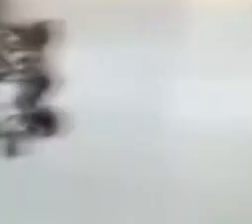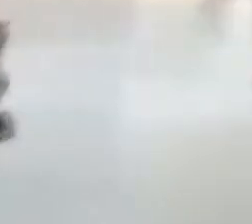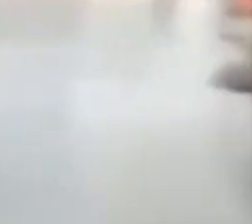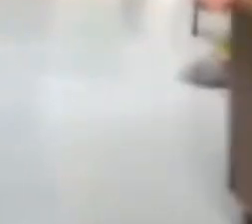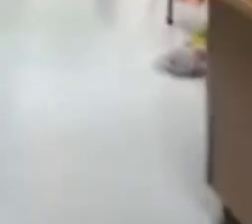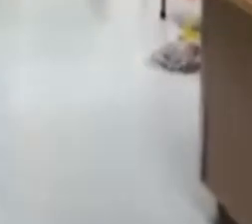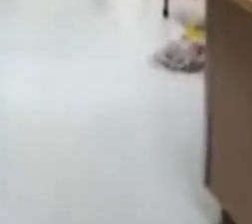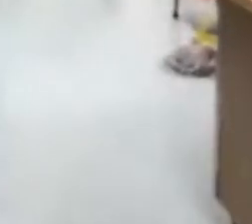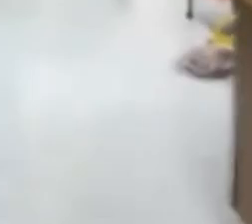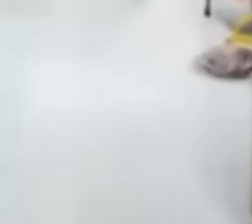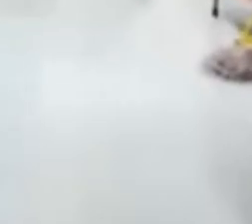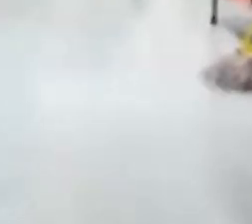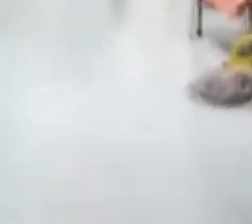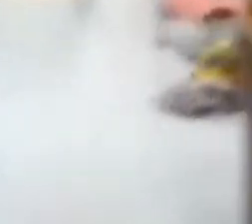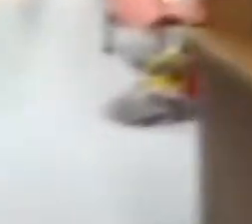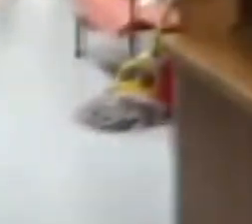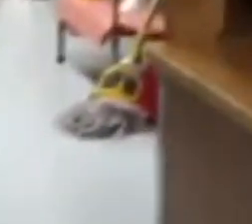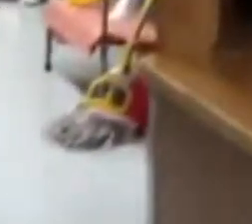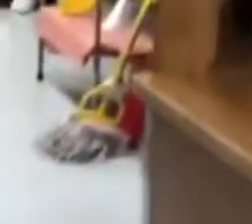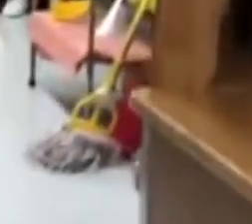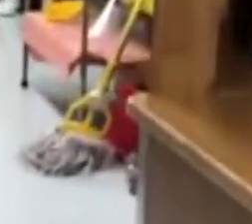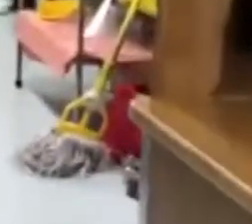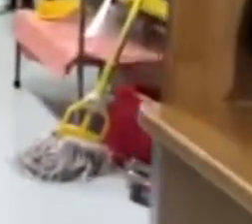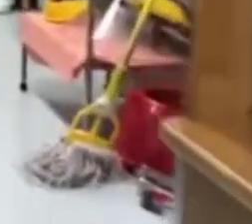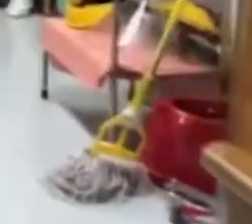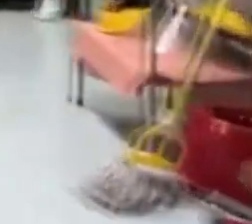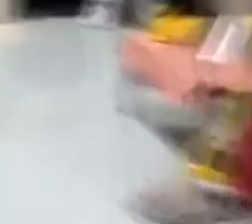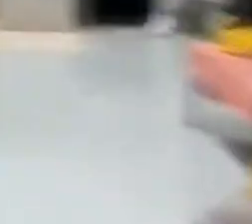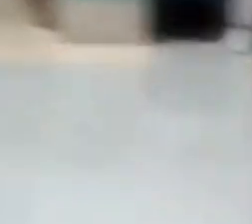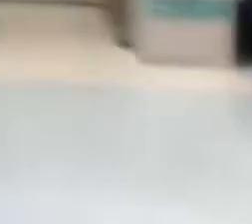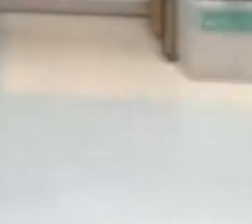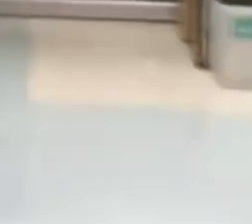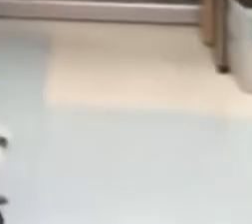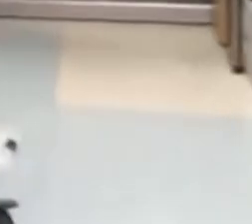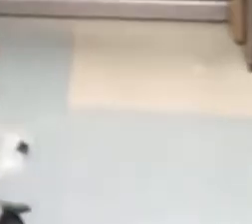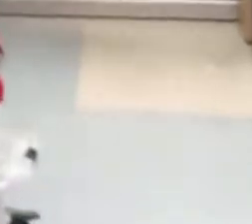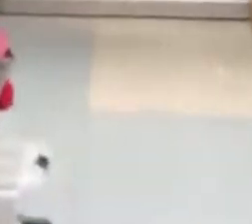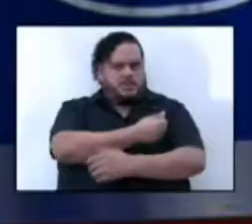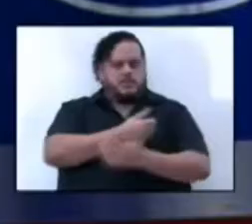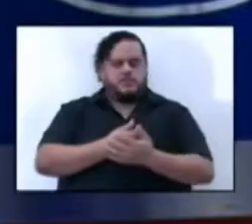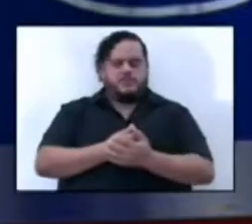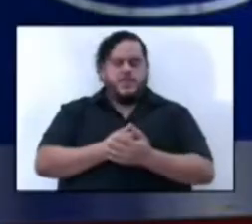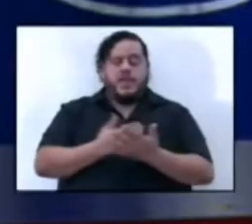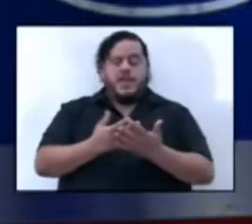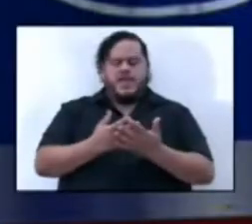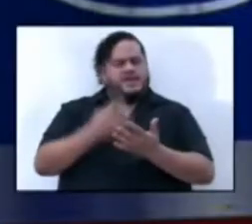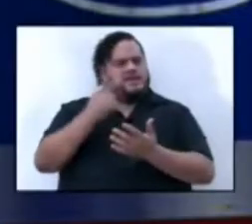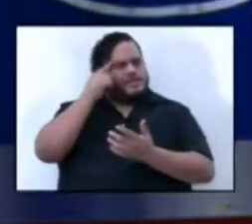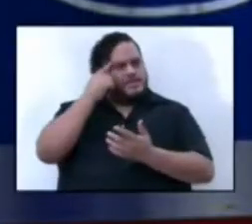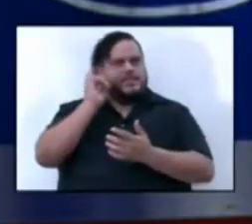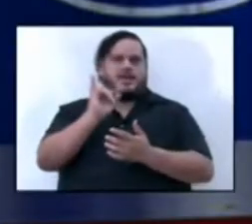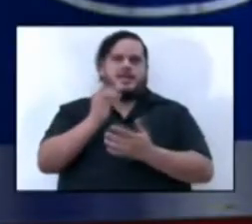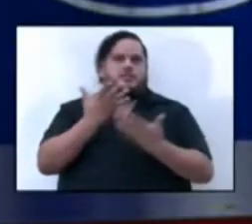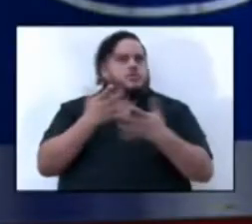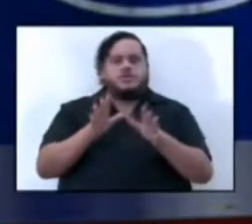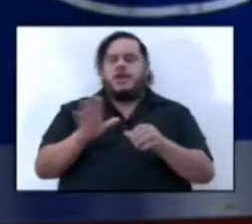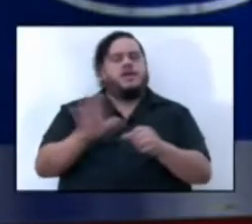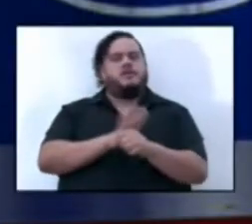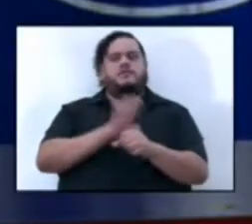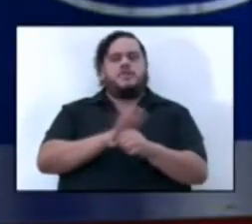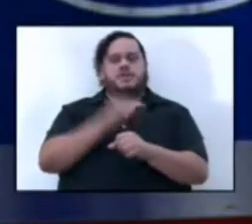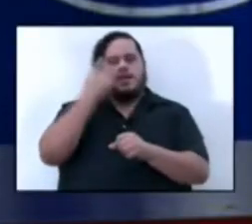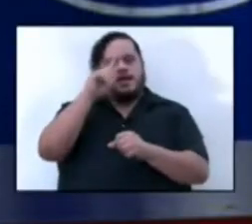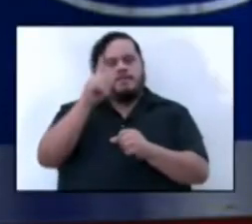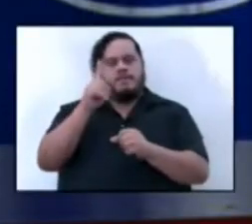sensación de seguridad que brinda el hecho de que muchas personas ya se vacunaron con al menos una dosis, se piensa que eso es suficiente para ya